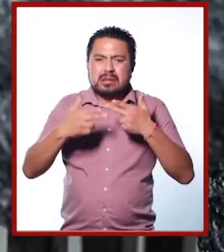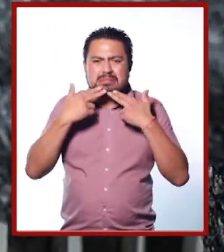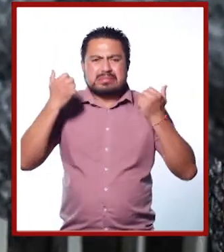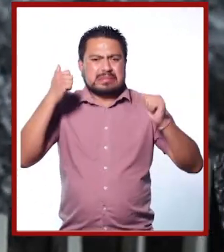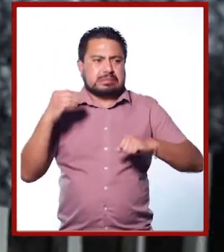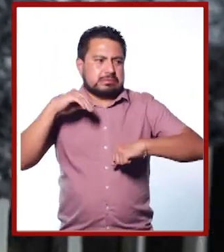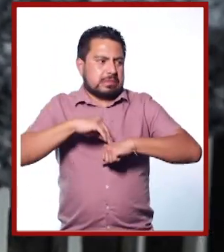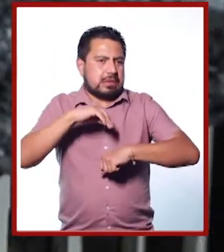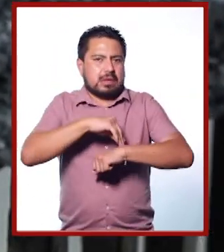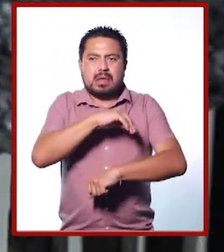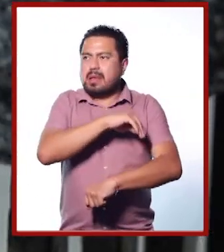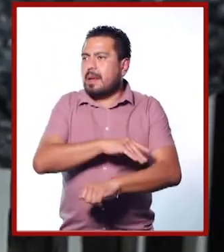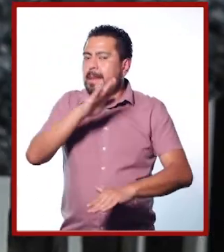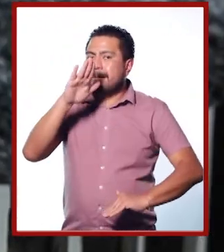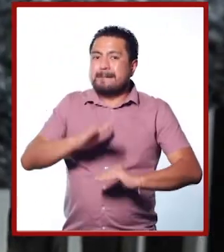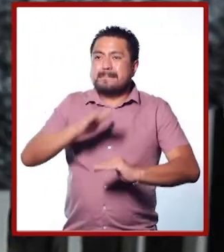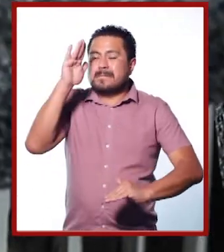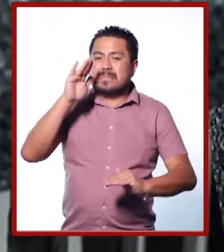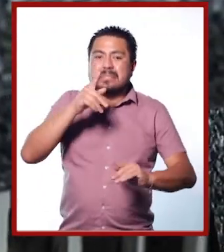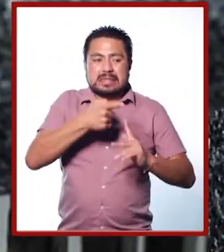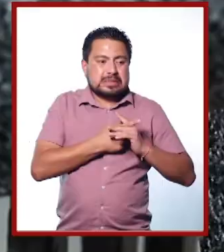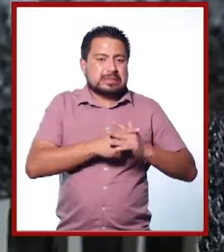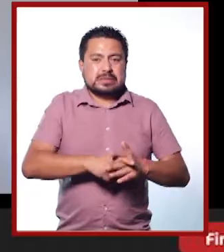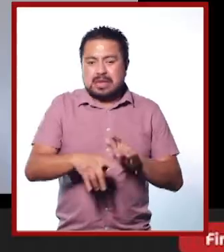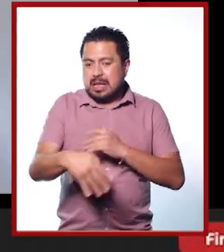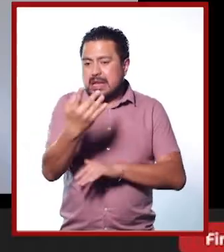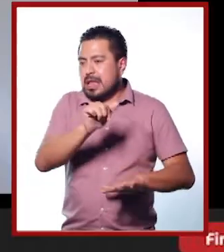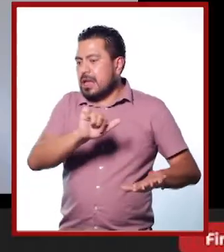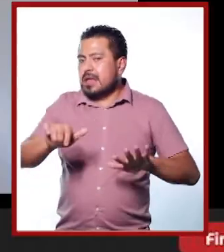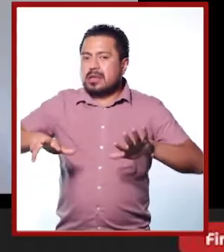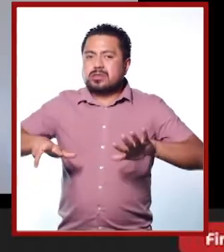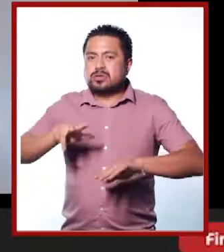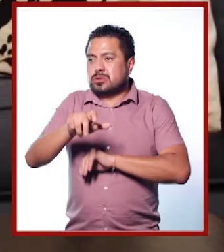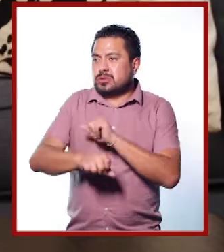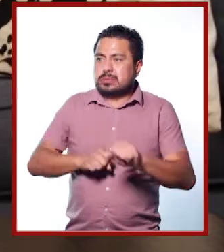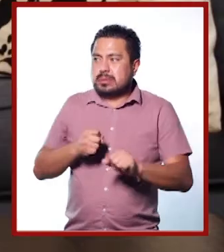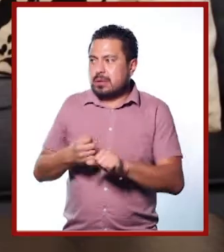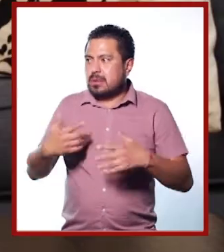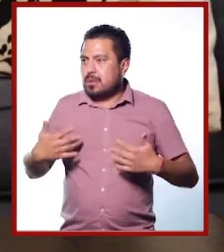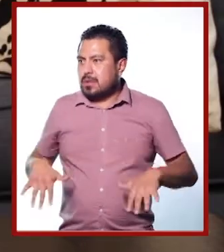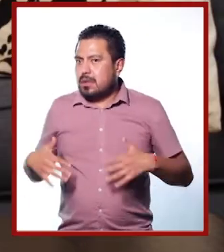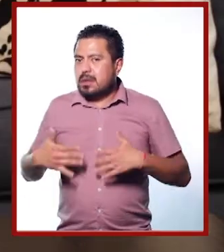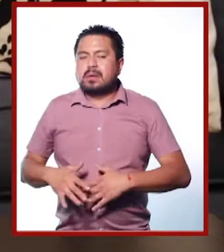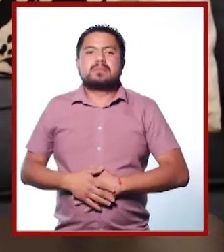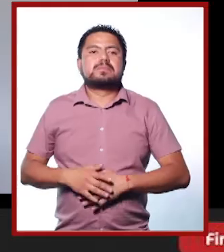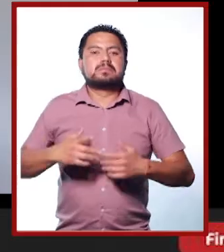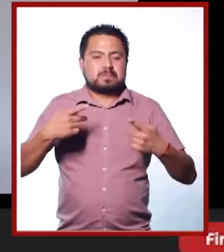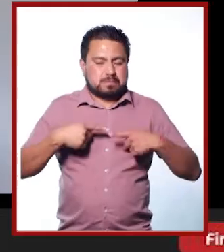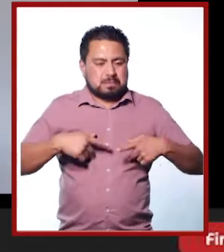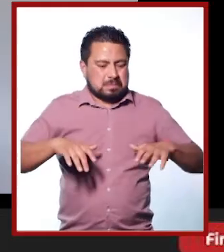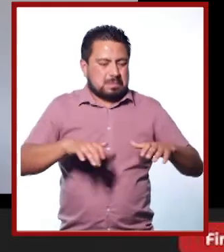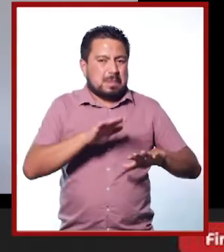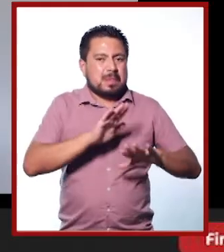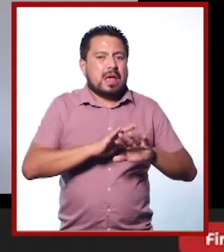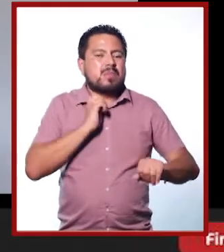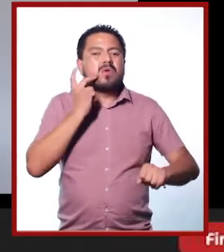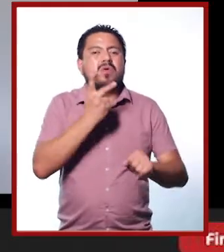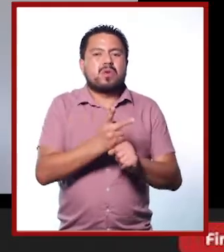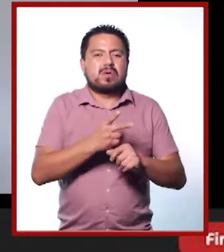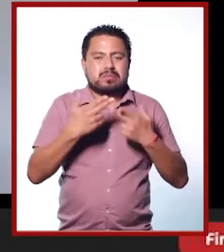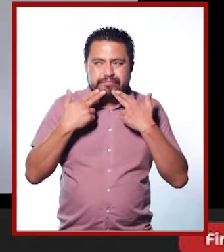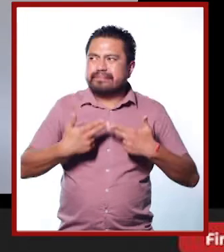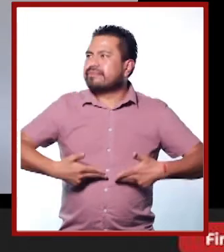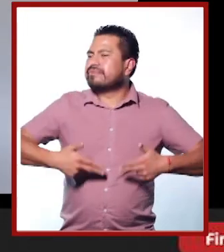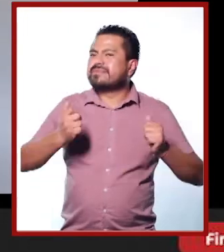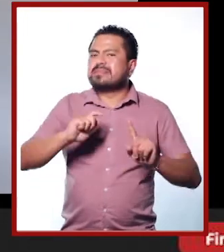el índice de suicidio que ha crecido más es el que va a partir de los 14 a los 18 años. Wow. O sea, la población más